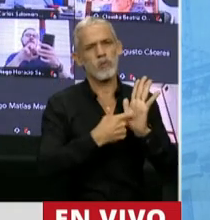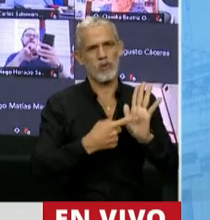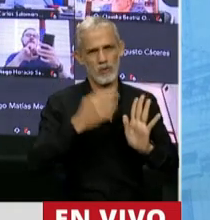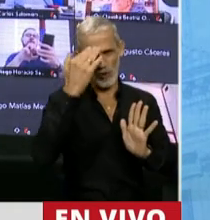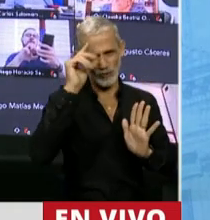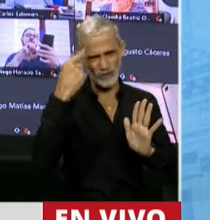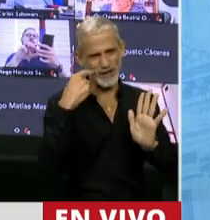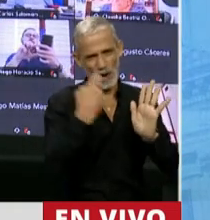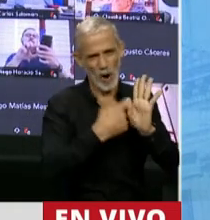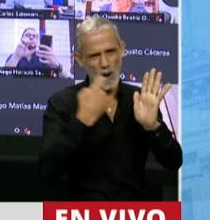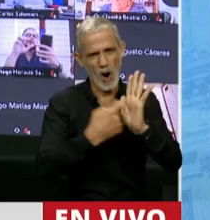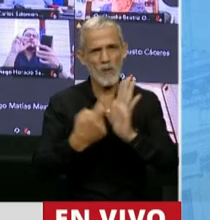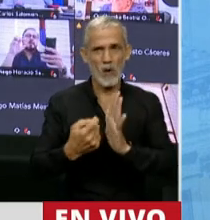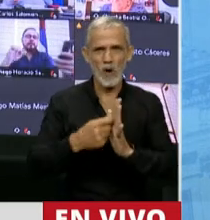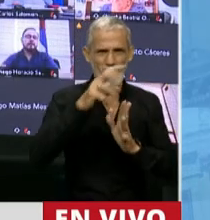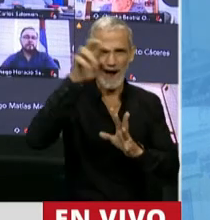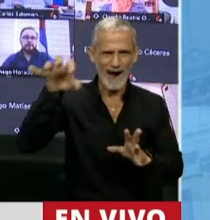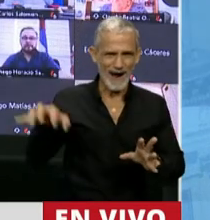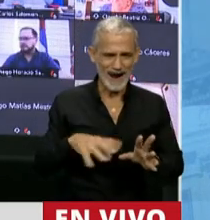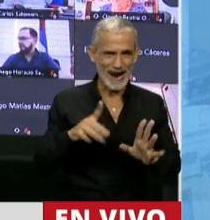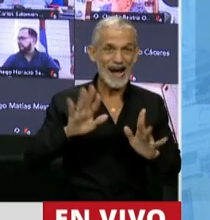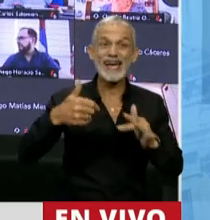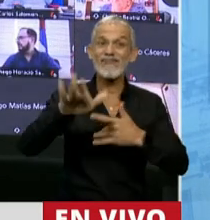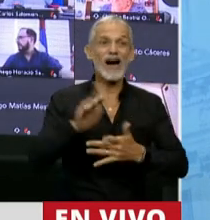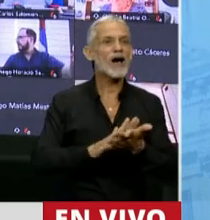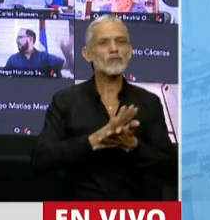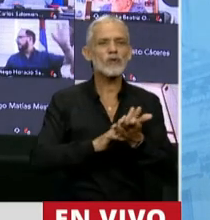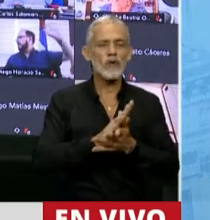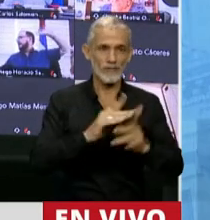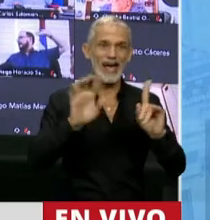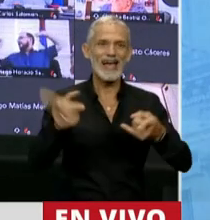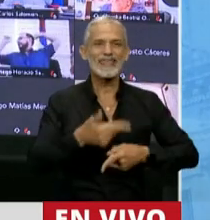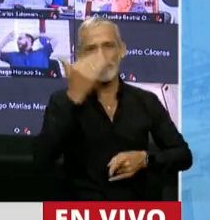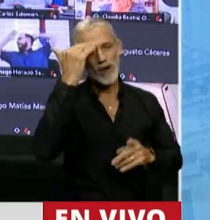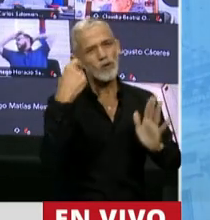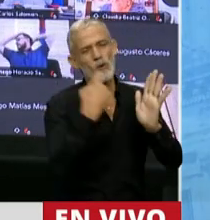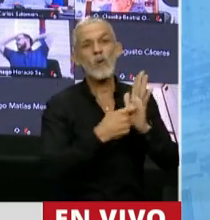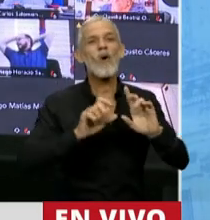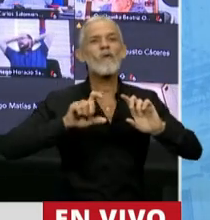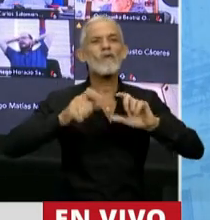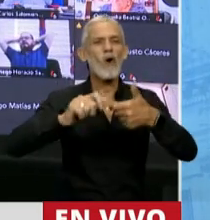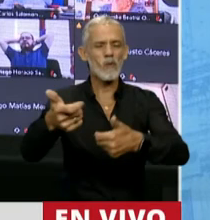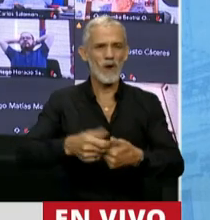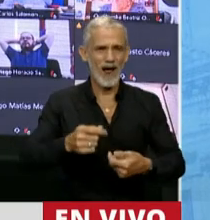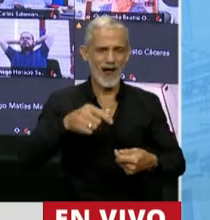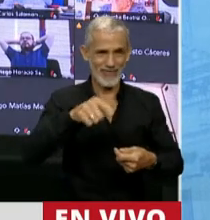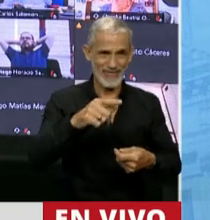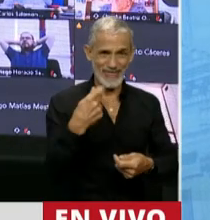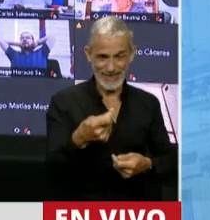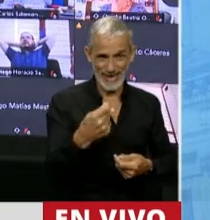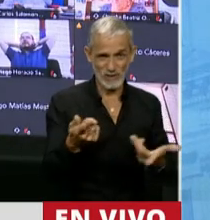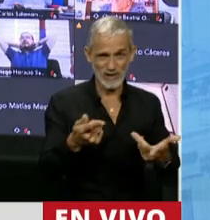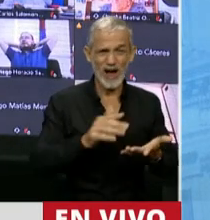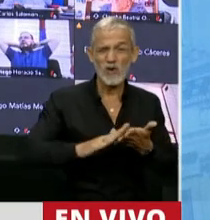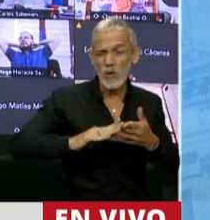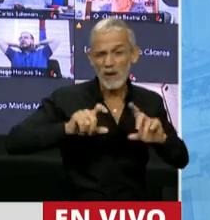leyes y que seguramente también va a resolver la inconstitucionalidad de la nueva fórmula jubilatoria, que en realidad no es una